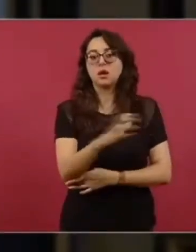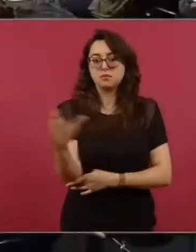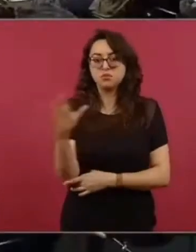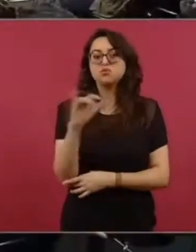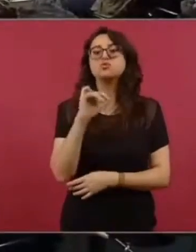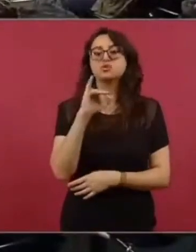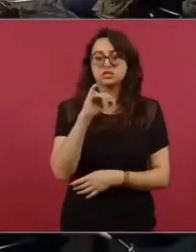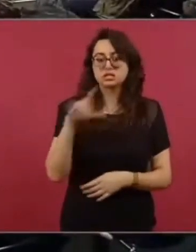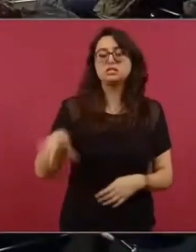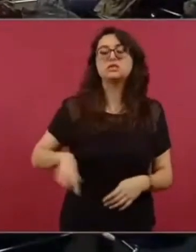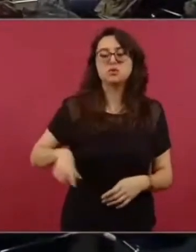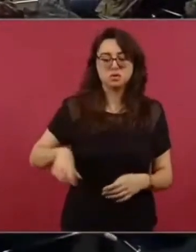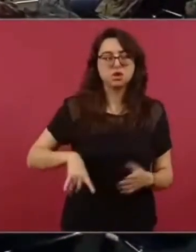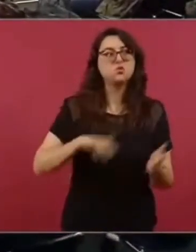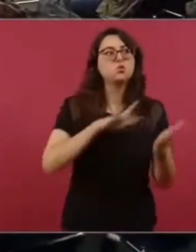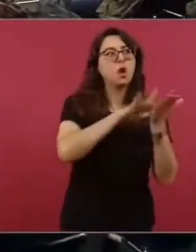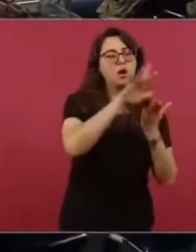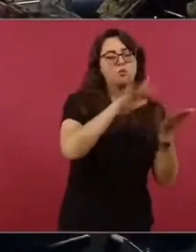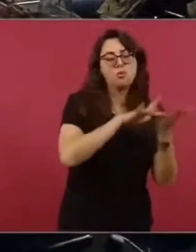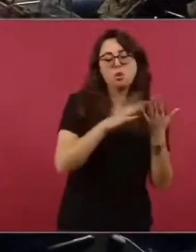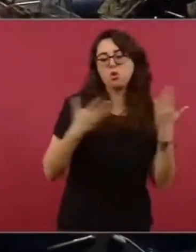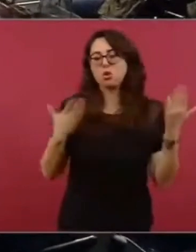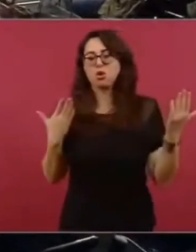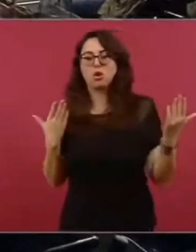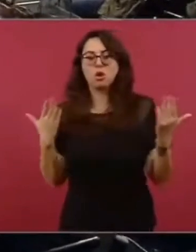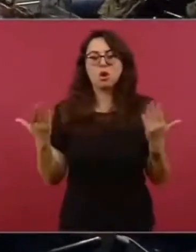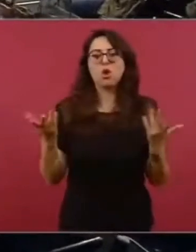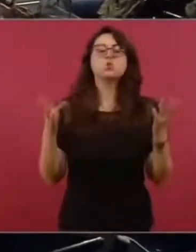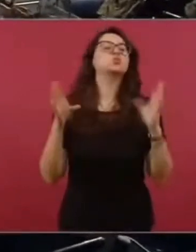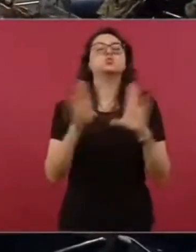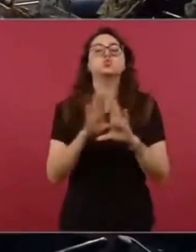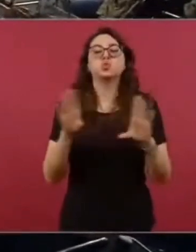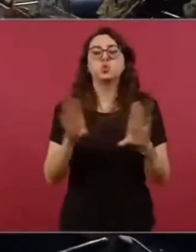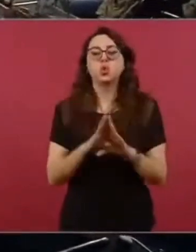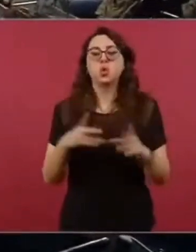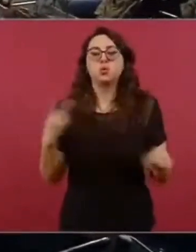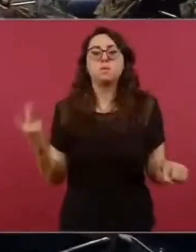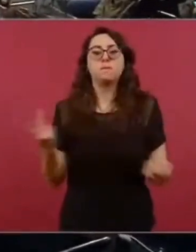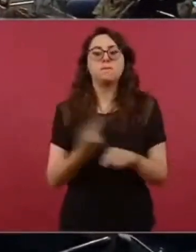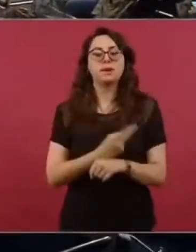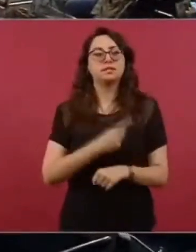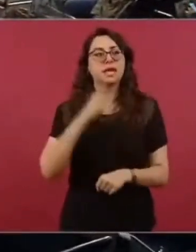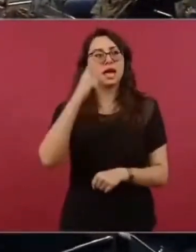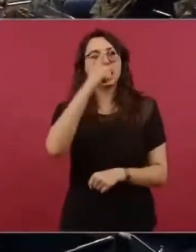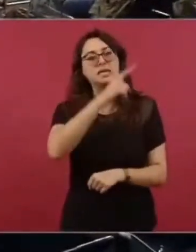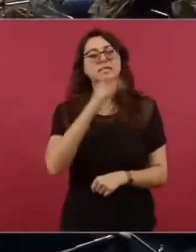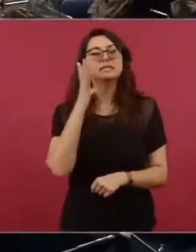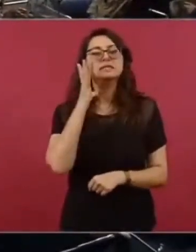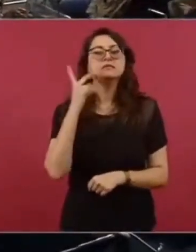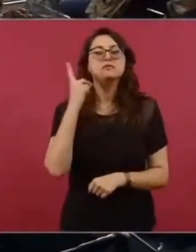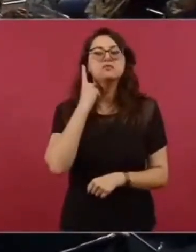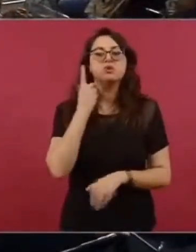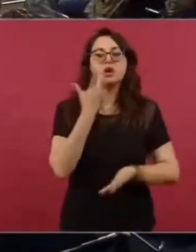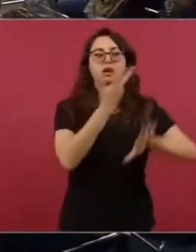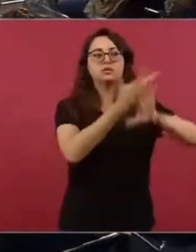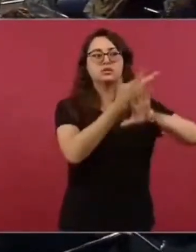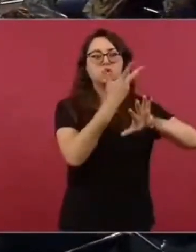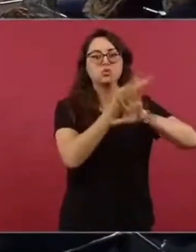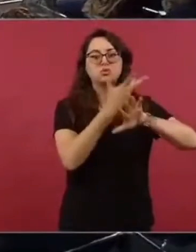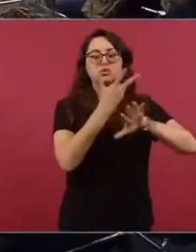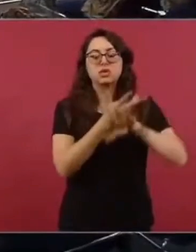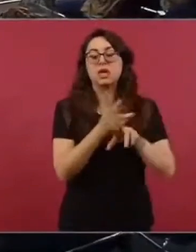había subsidios, entonces explicarle al gobierno, al Congreso de los Estados Unidos que esto